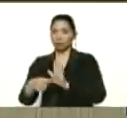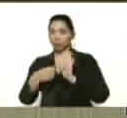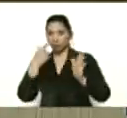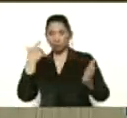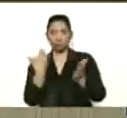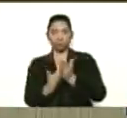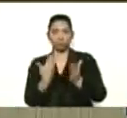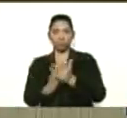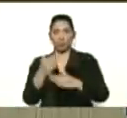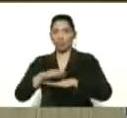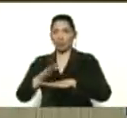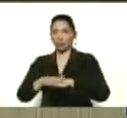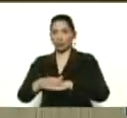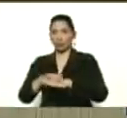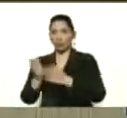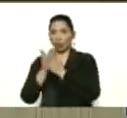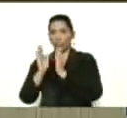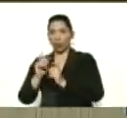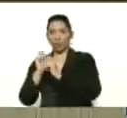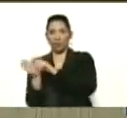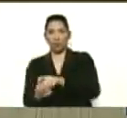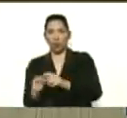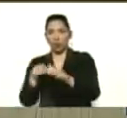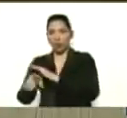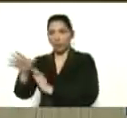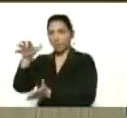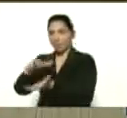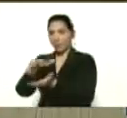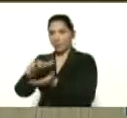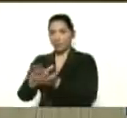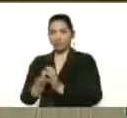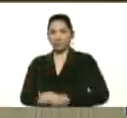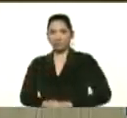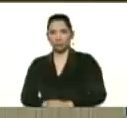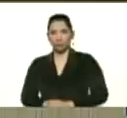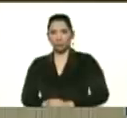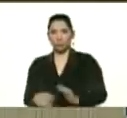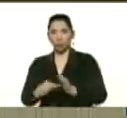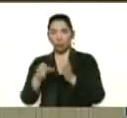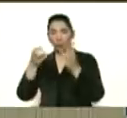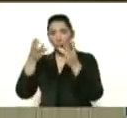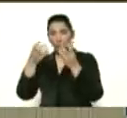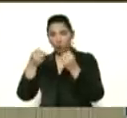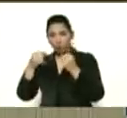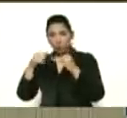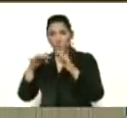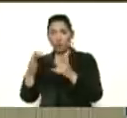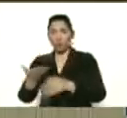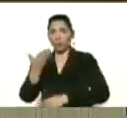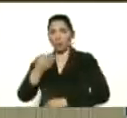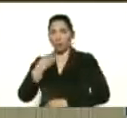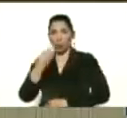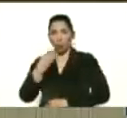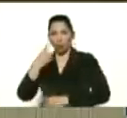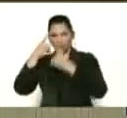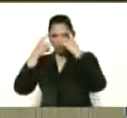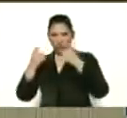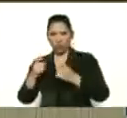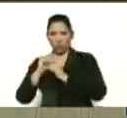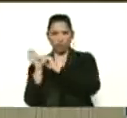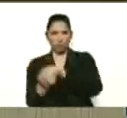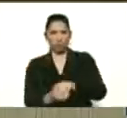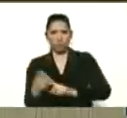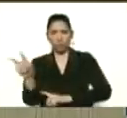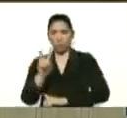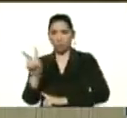que ocurrió en la Academia de Béisbol en el estado de Nueva Esparta, donde un número importante de jóvenes prospectos del béisbol